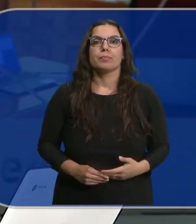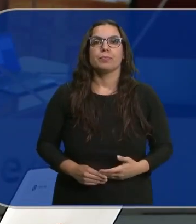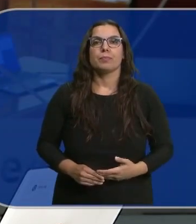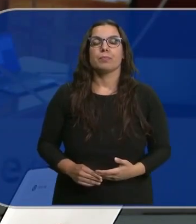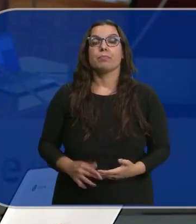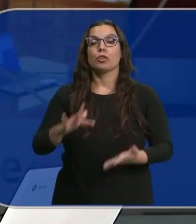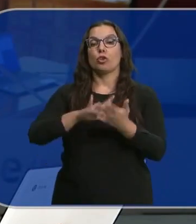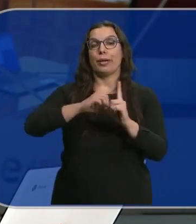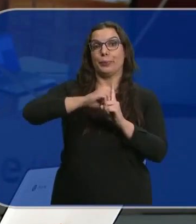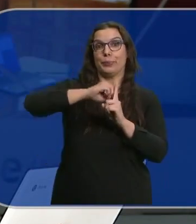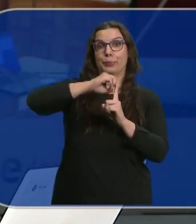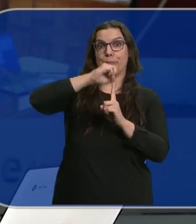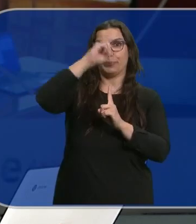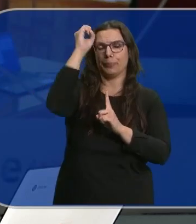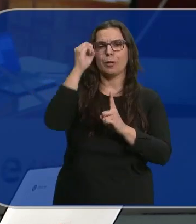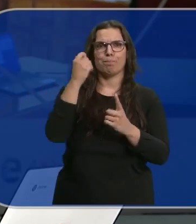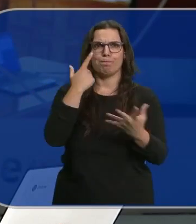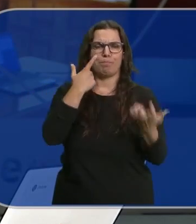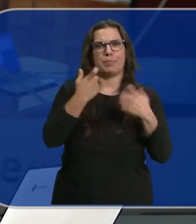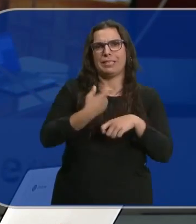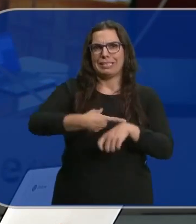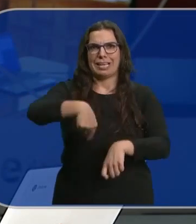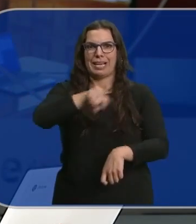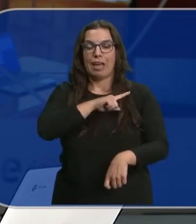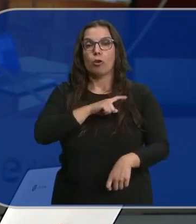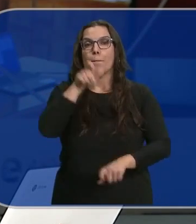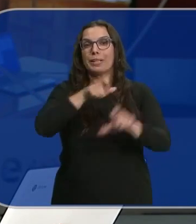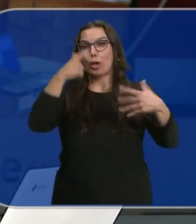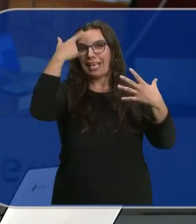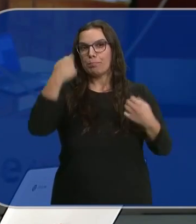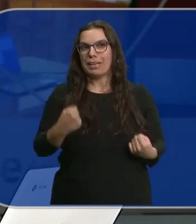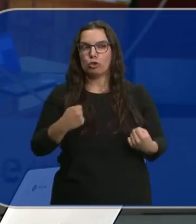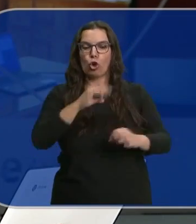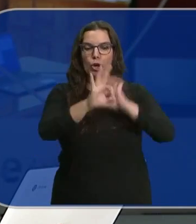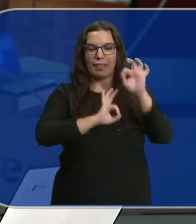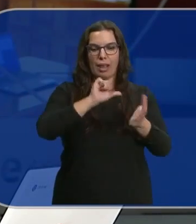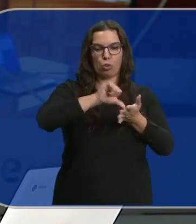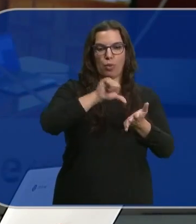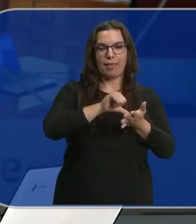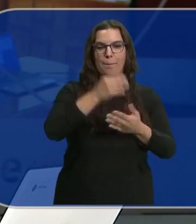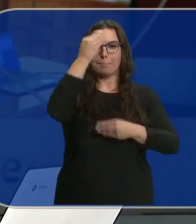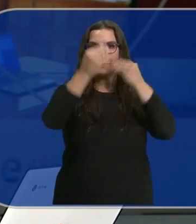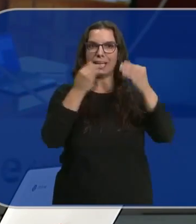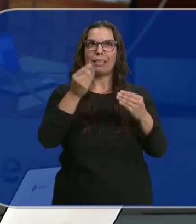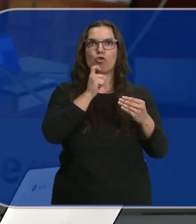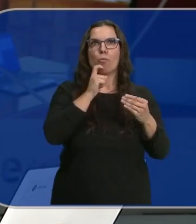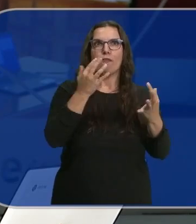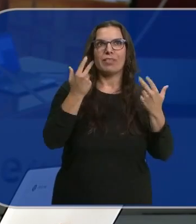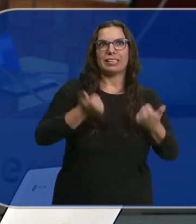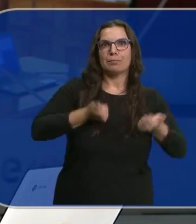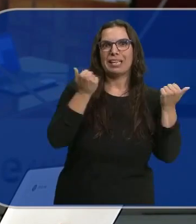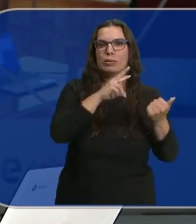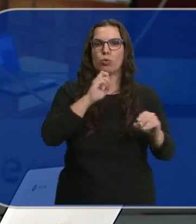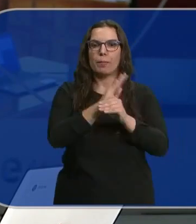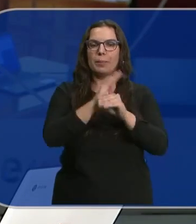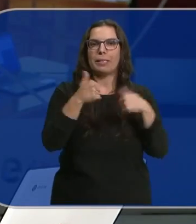Frente a la subida de temperaturas cada vez más extrema, los urbanistas se plantean cómo hacer ciudades más frescas y más